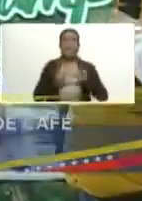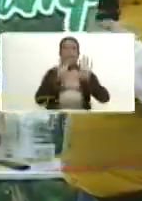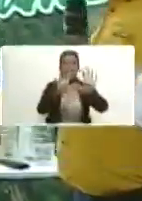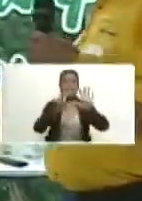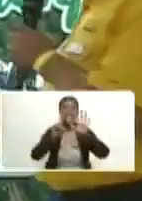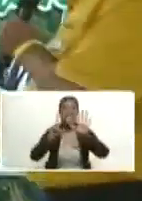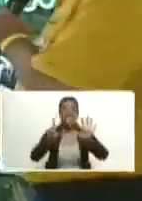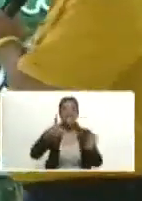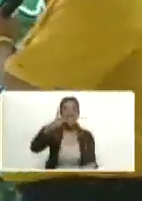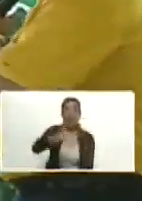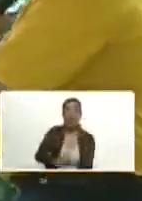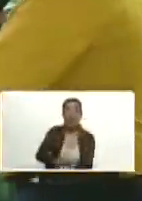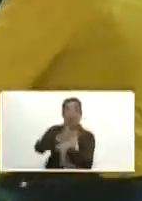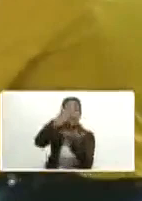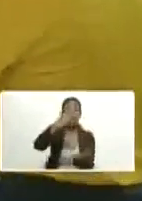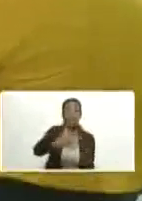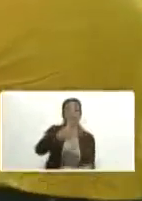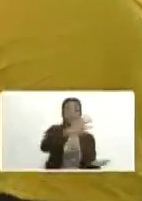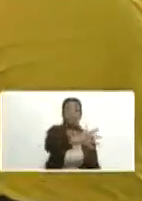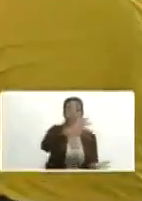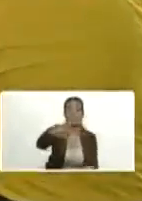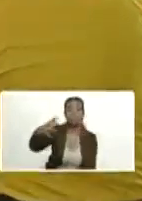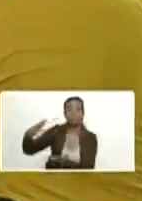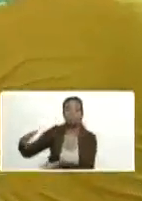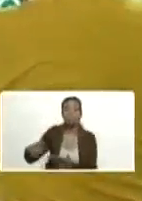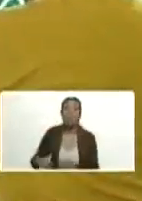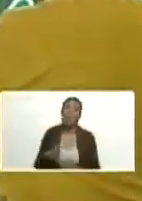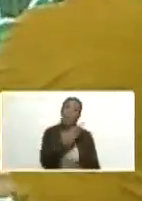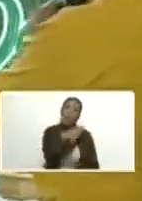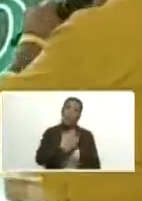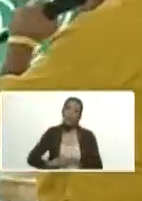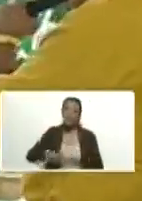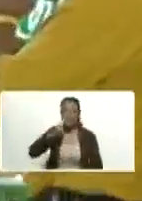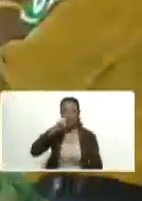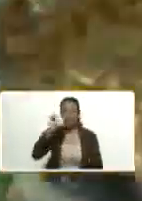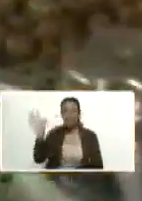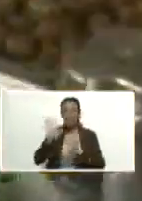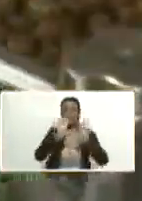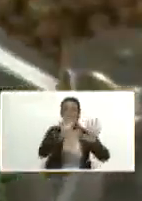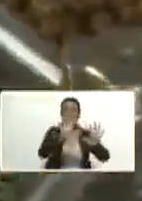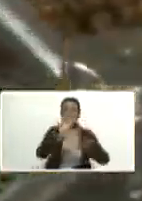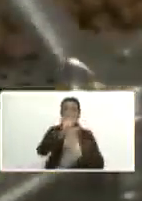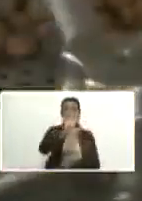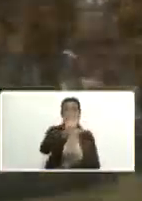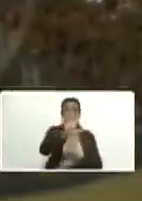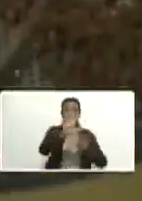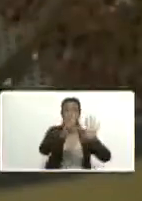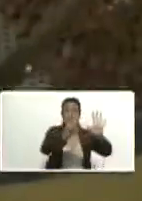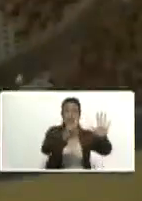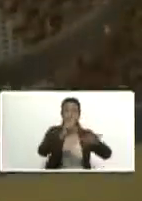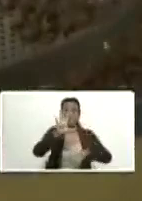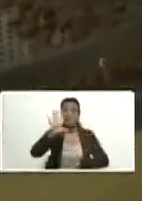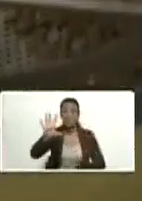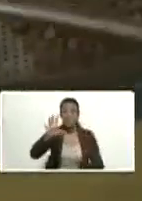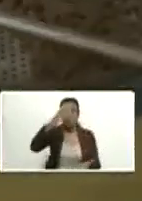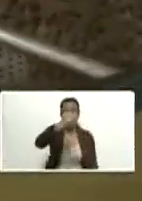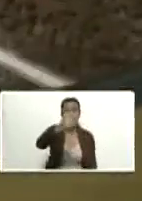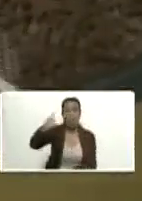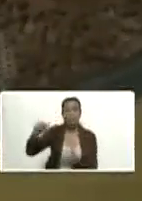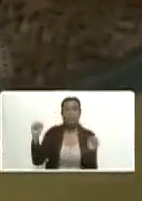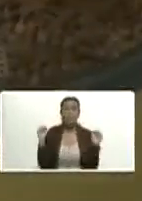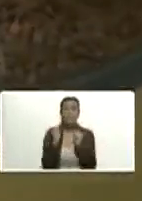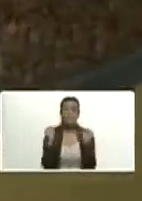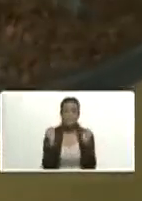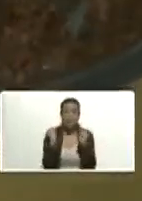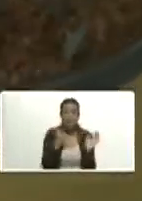65 lotes. ¿Qué dice Luis? Bueno, presidente, esos son los 65 lotes de Mérida que